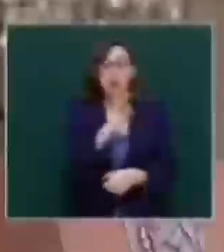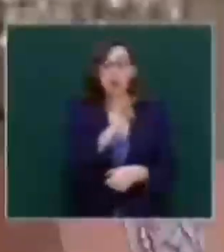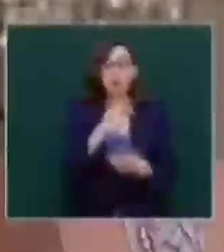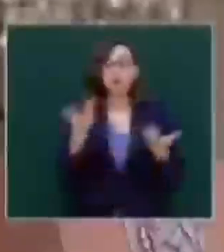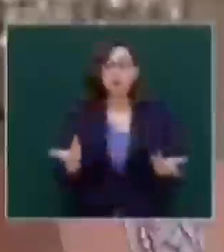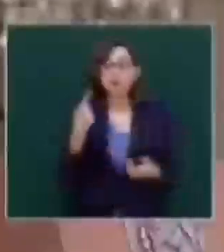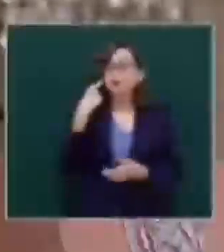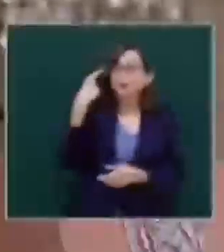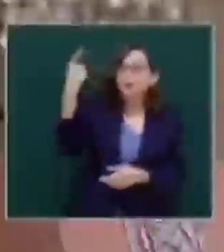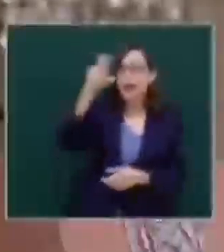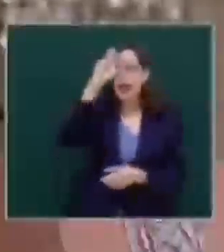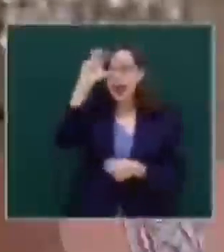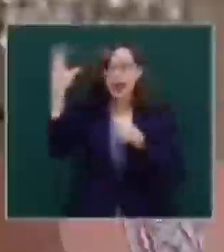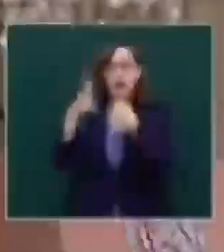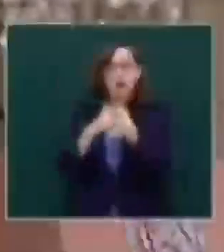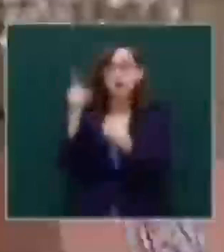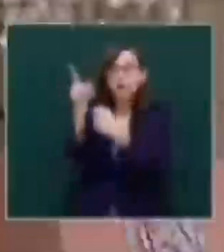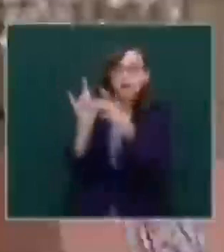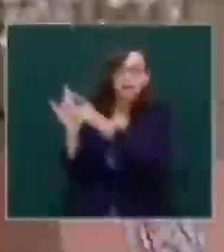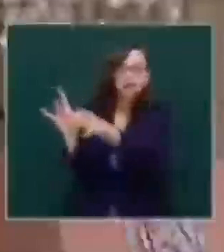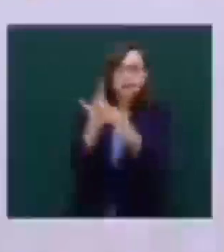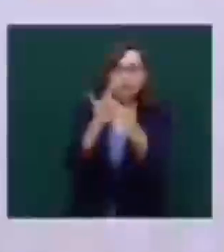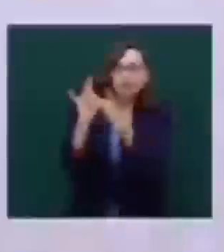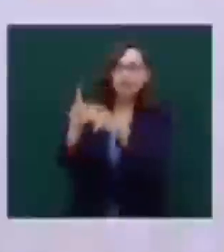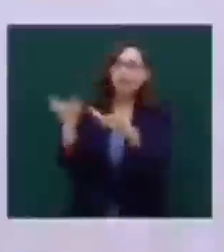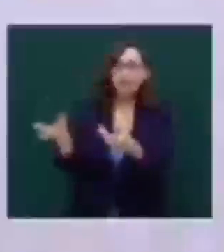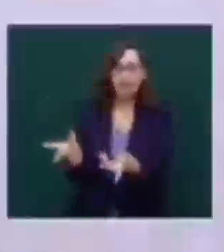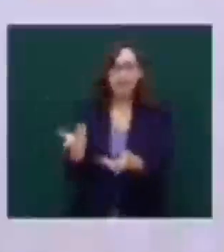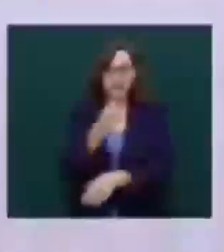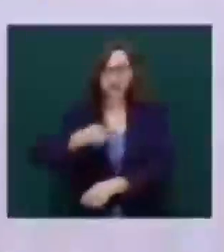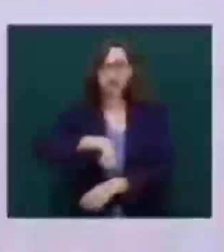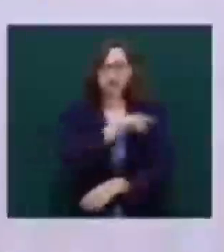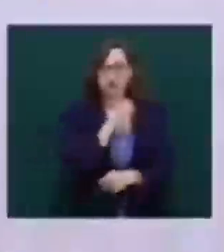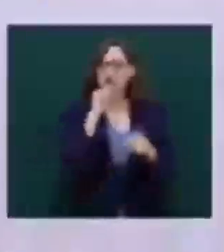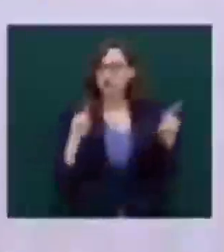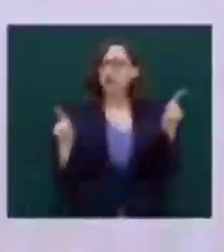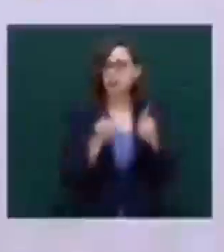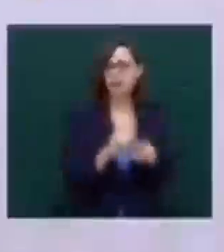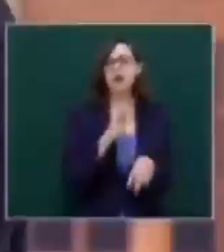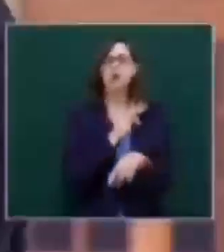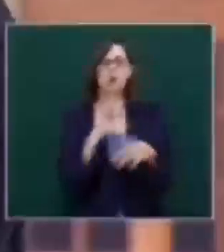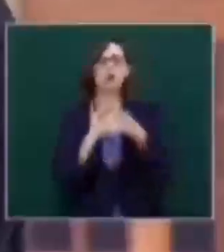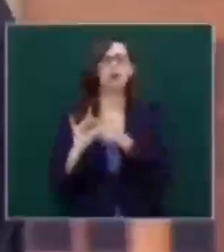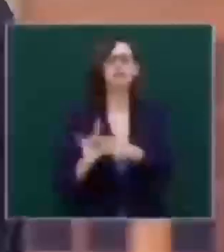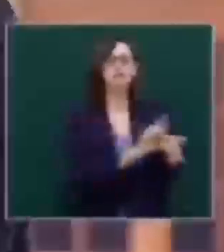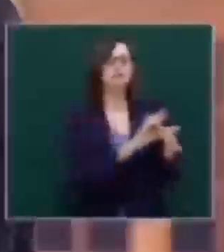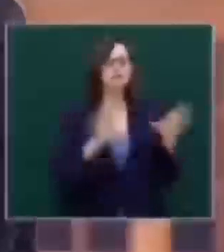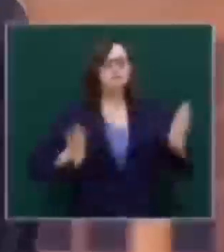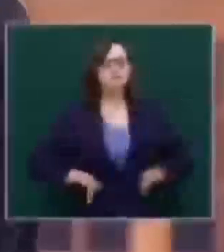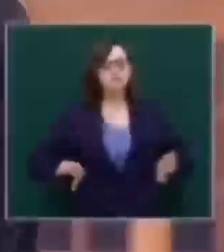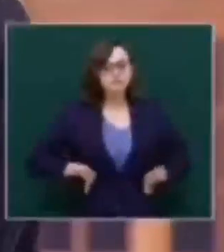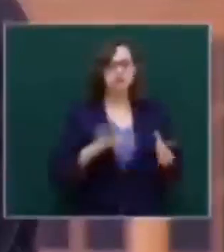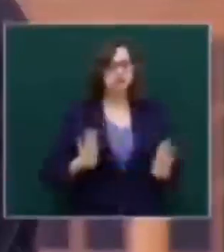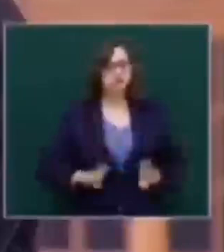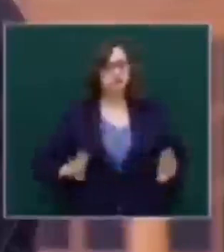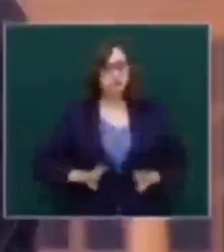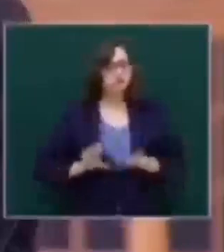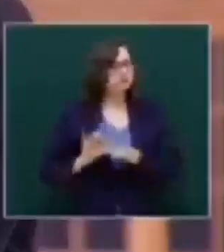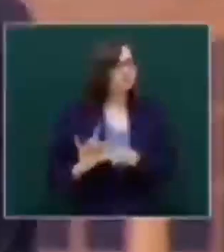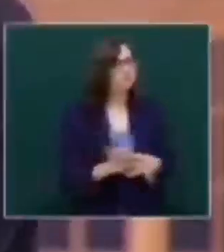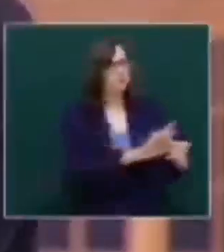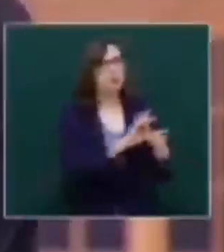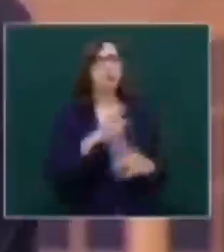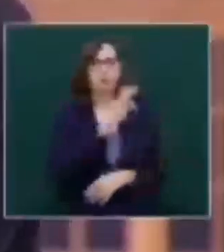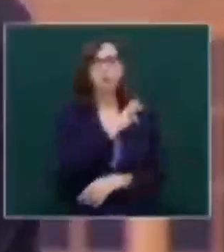Europea, pero apegado a nuestra historia, a nuestra realidad y a nuestras identidades. No